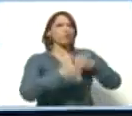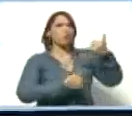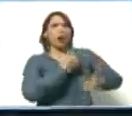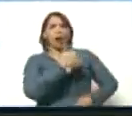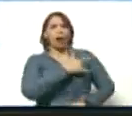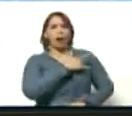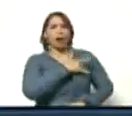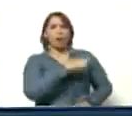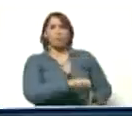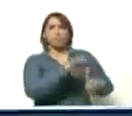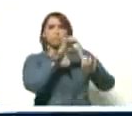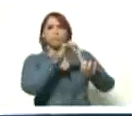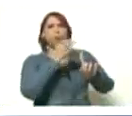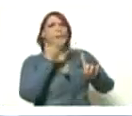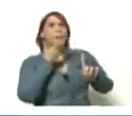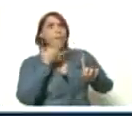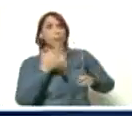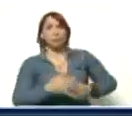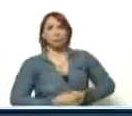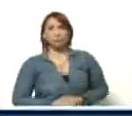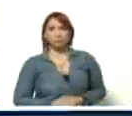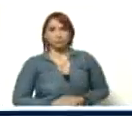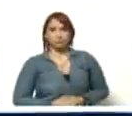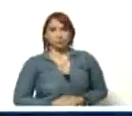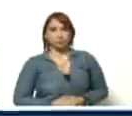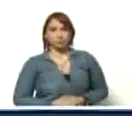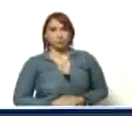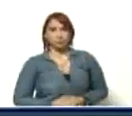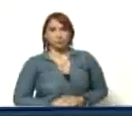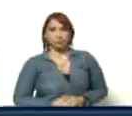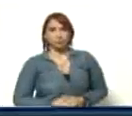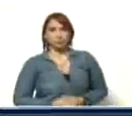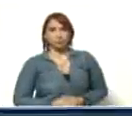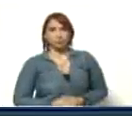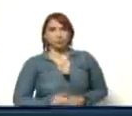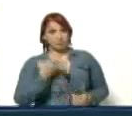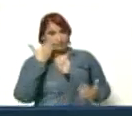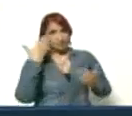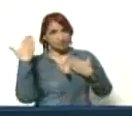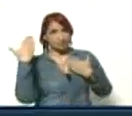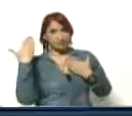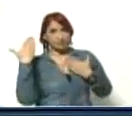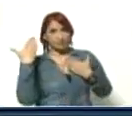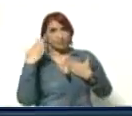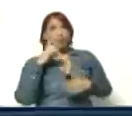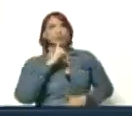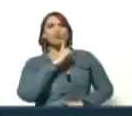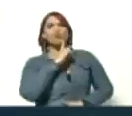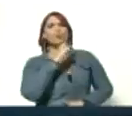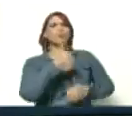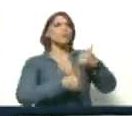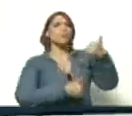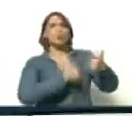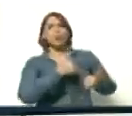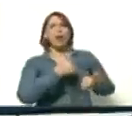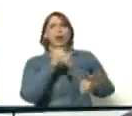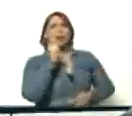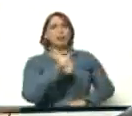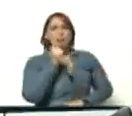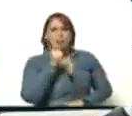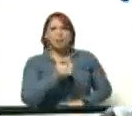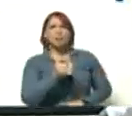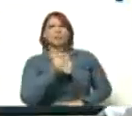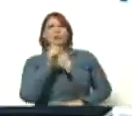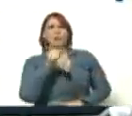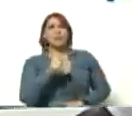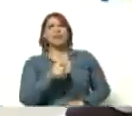a lograr. Como por ejemplo, vicepresidenta, aquí como podemos ver, nombre de la carrera, el tipo, el título